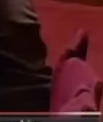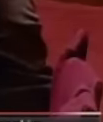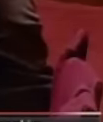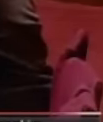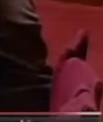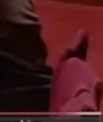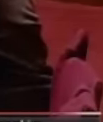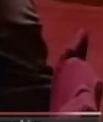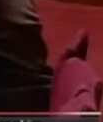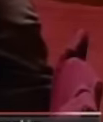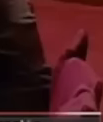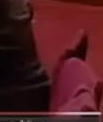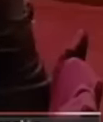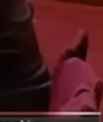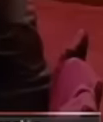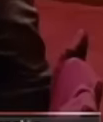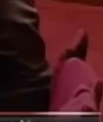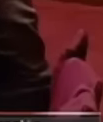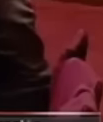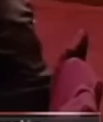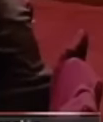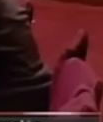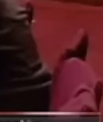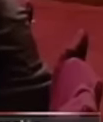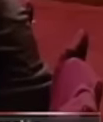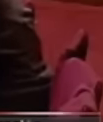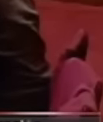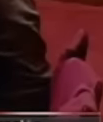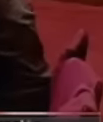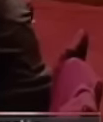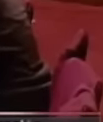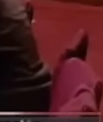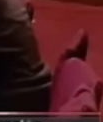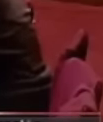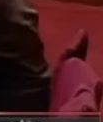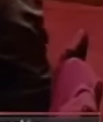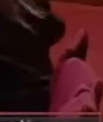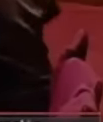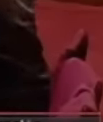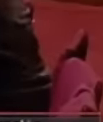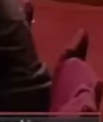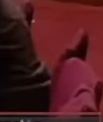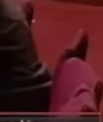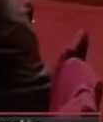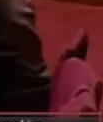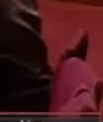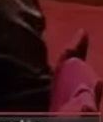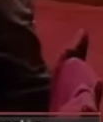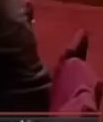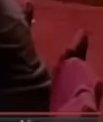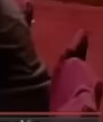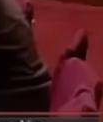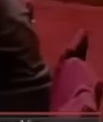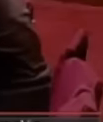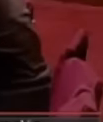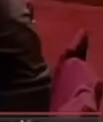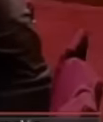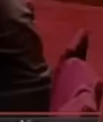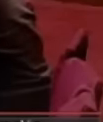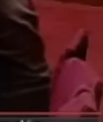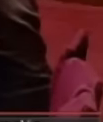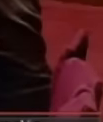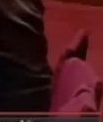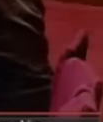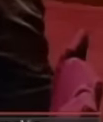cantidad dinero y que vaya las cifras adelante Los acuerdos de los tratados de libre comercio las compras corporativas que vayan adelante